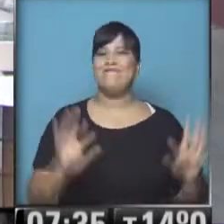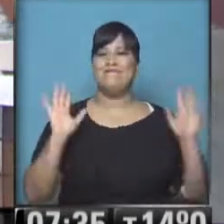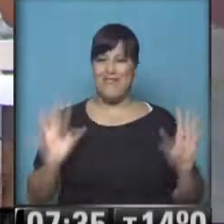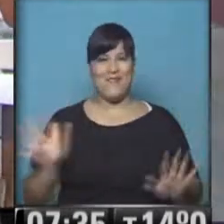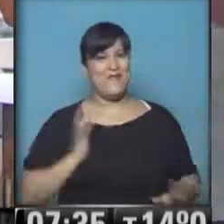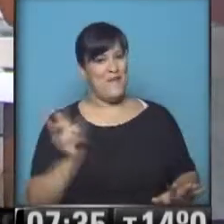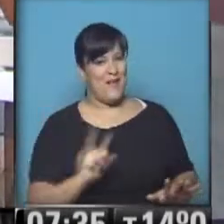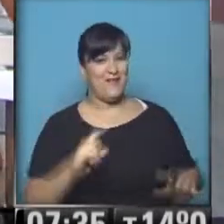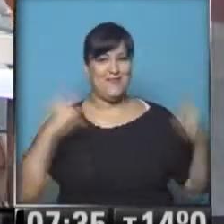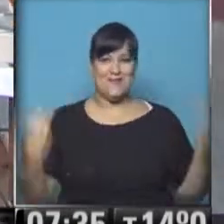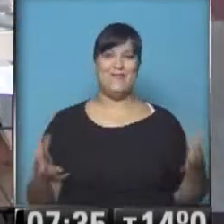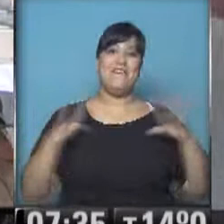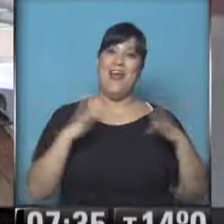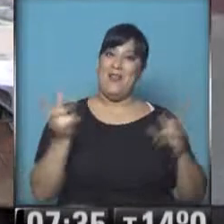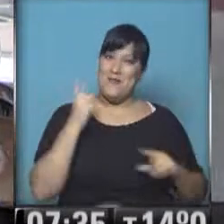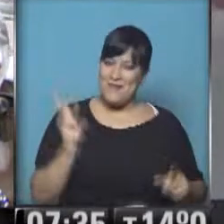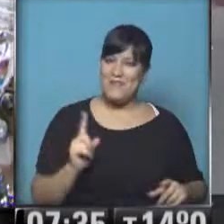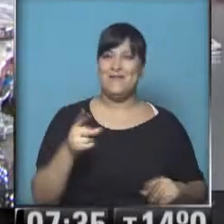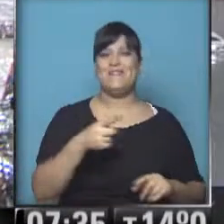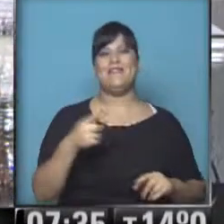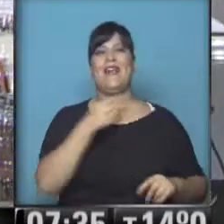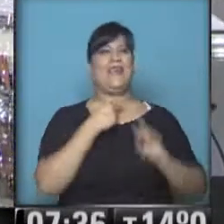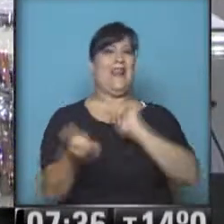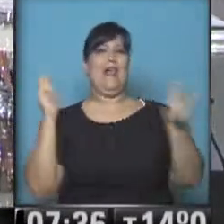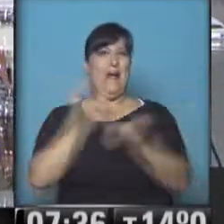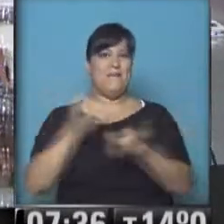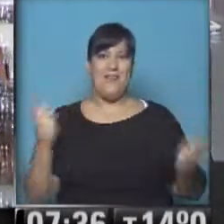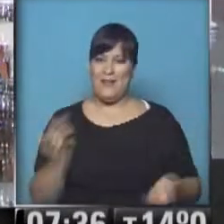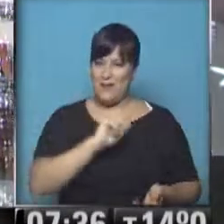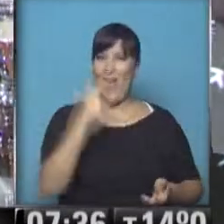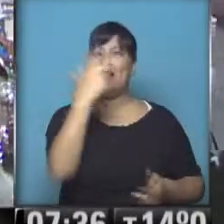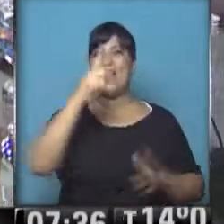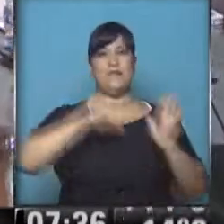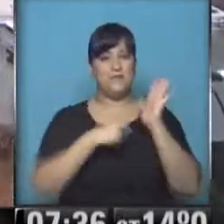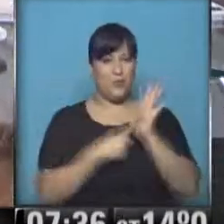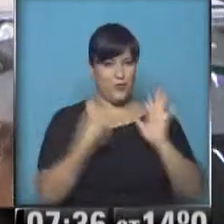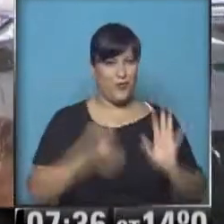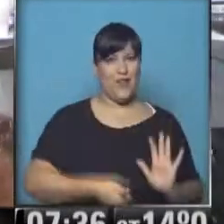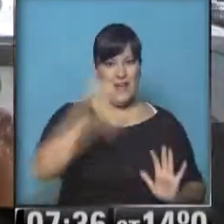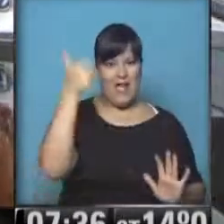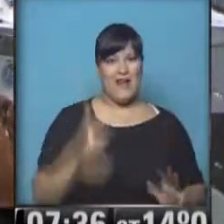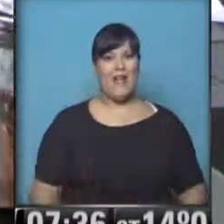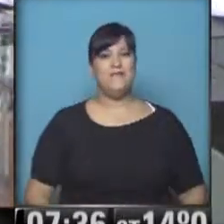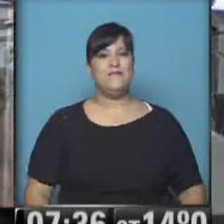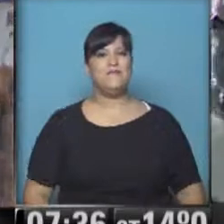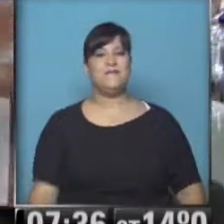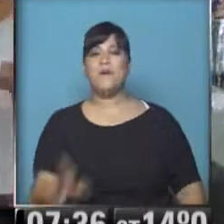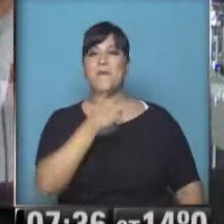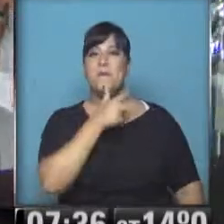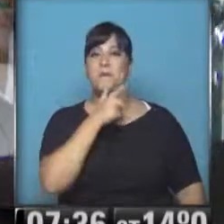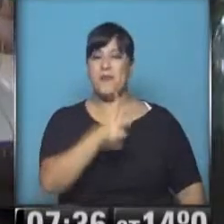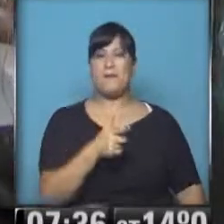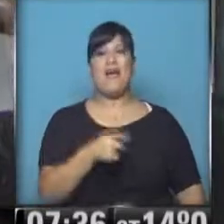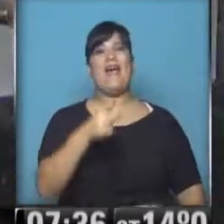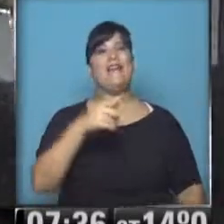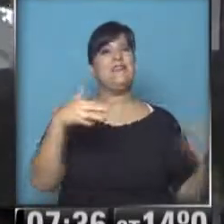Porque un partido ganado vale 3 puntos. Me quiere cambiar las reglas del mundo. Vale 3 puntos normalmente un partido ganado. Me parece que el partido de ayer vale